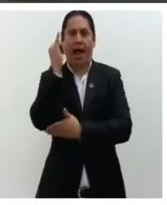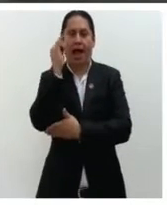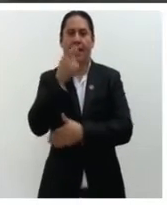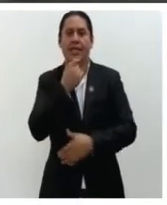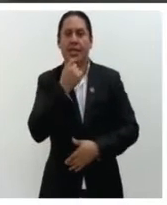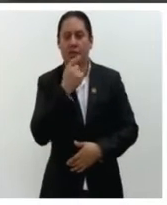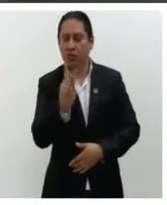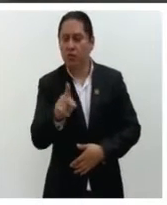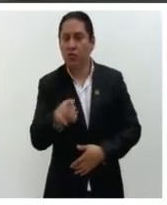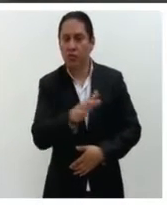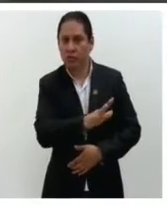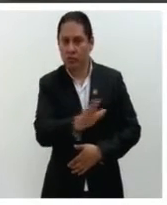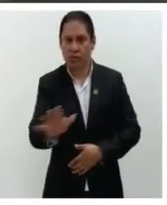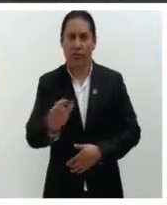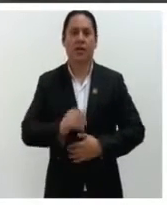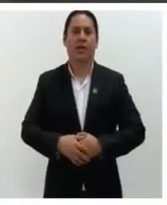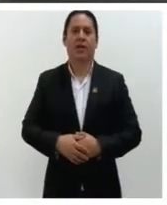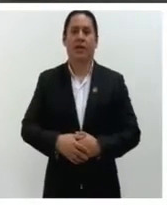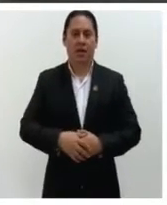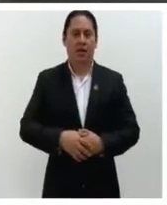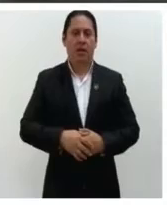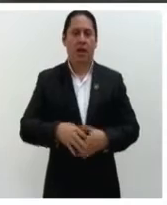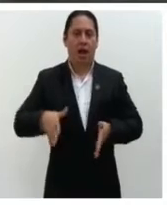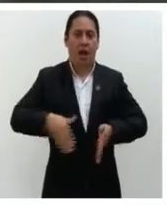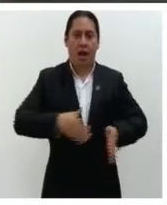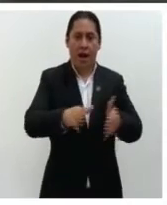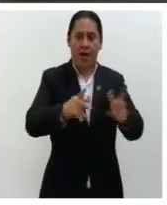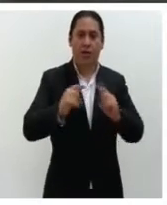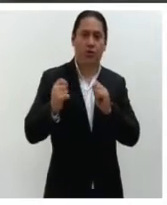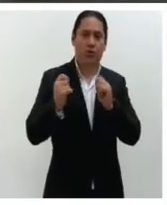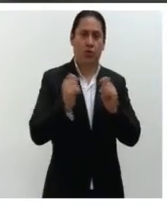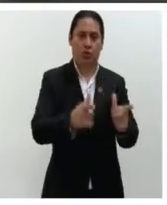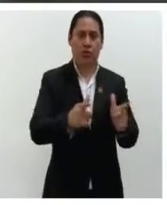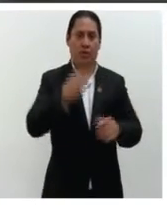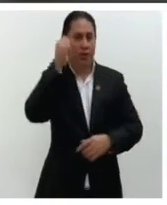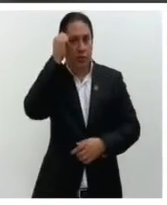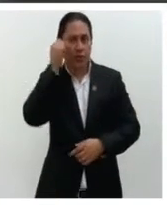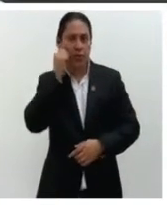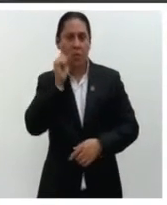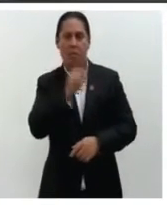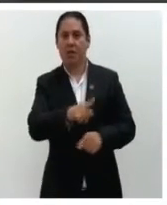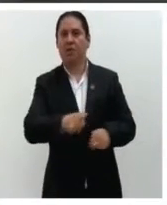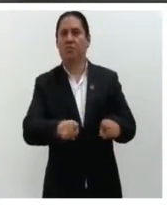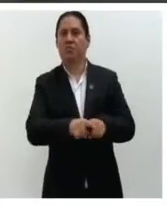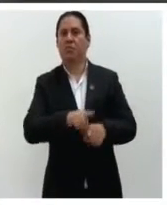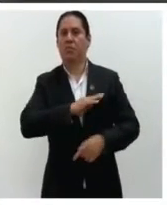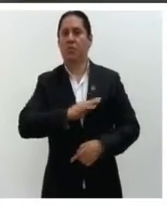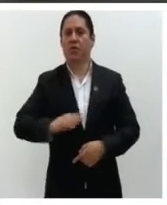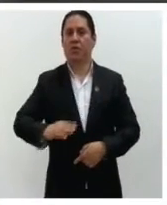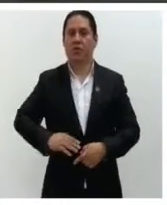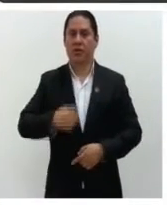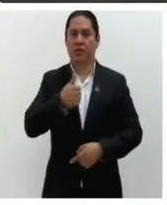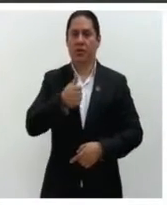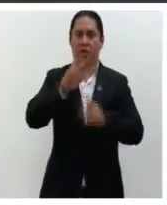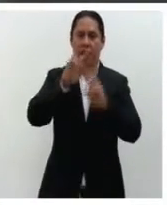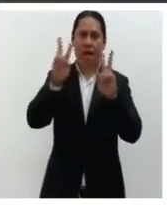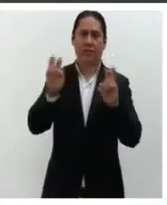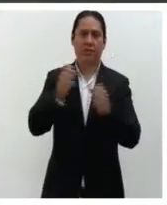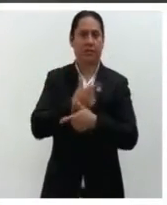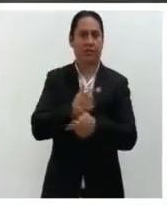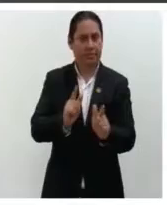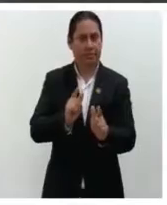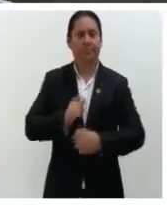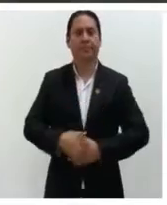Nueva Creación, predio ubicado en la carretera Tuxtla Gutiérrez, Chiapa, de este municipio. Punto número 6, asuntos